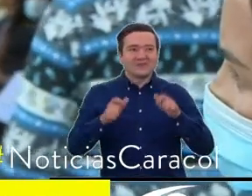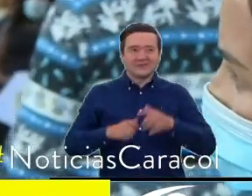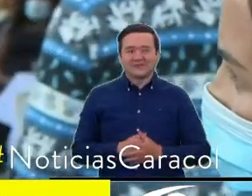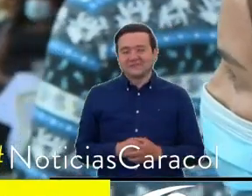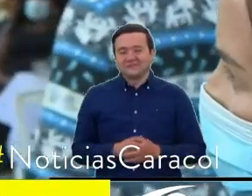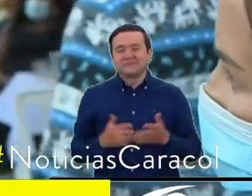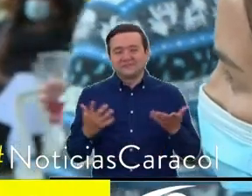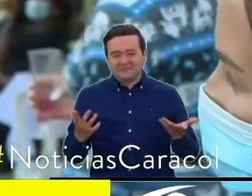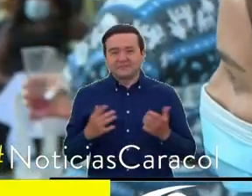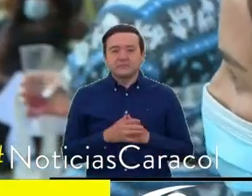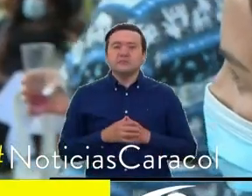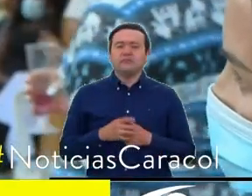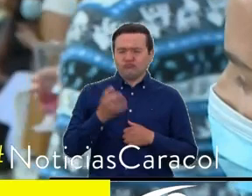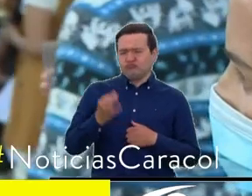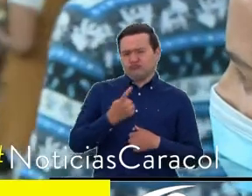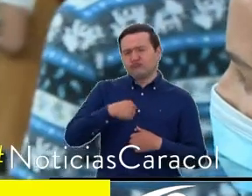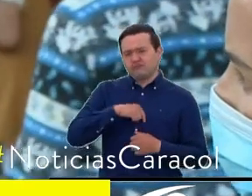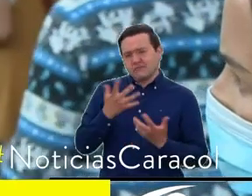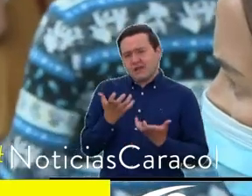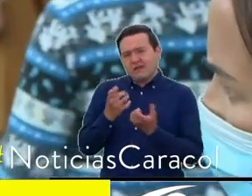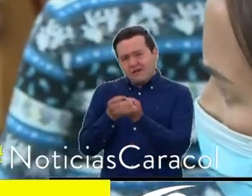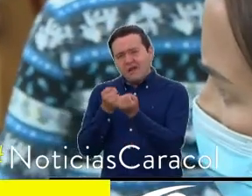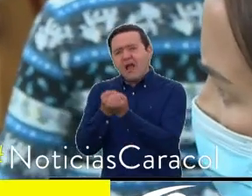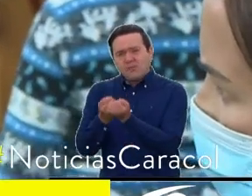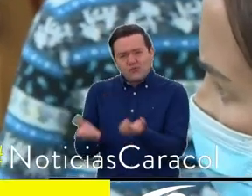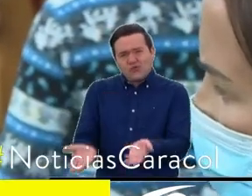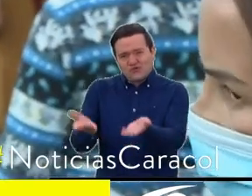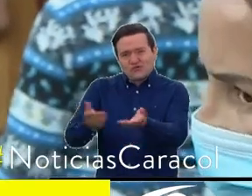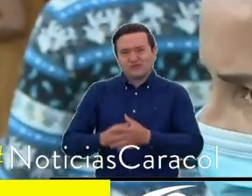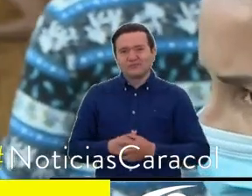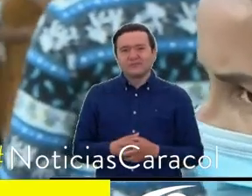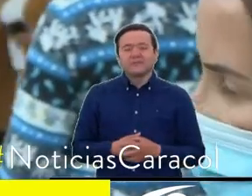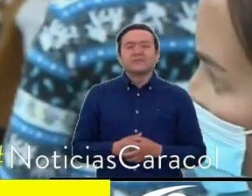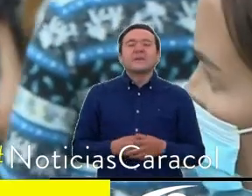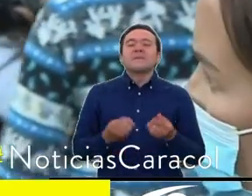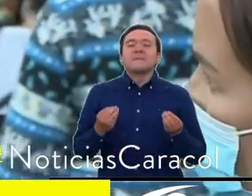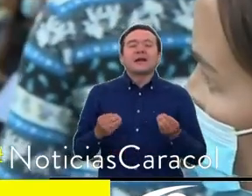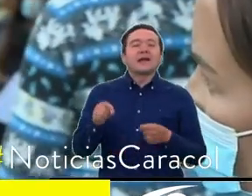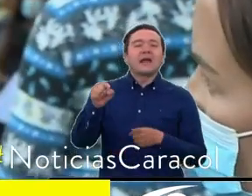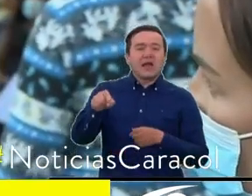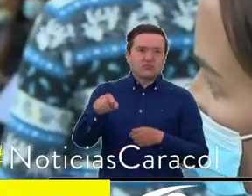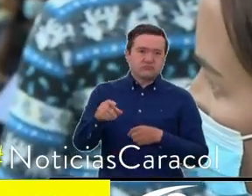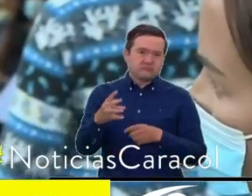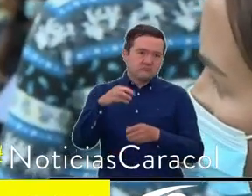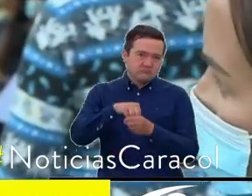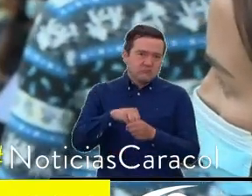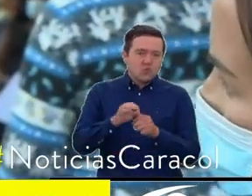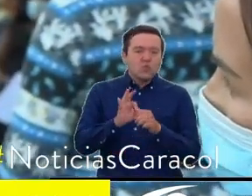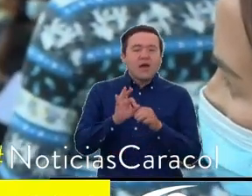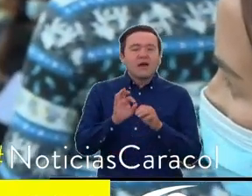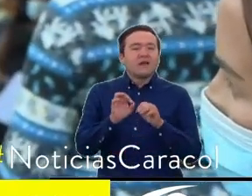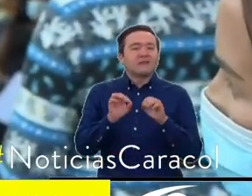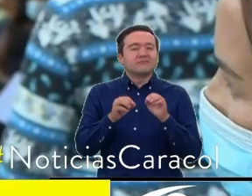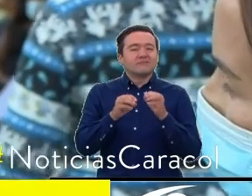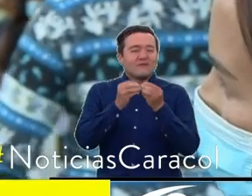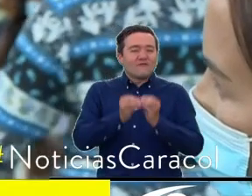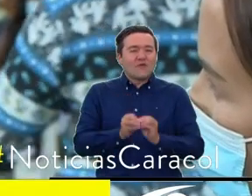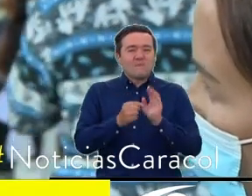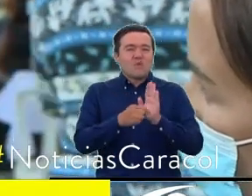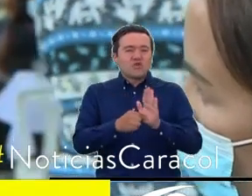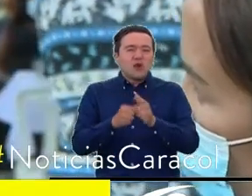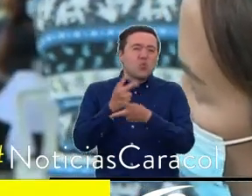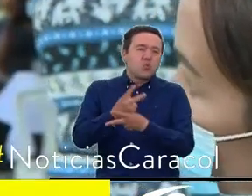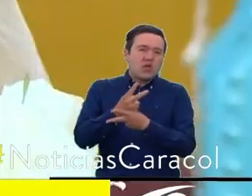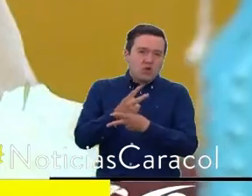Nosotros queremos apoyarles, queremos también que ellos a través del modelo de cuidadores puedan encontrar una familia que los reciba,